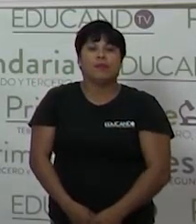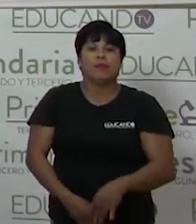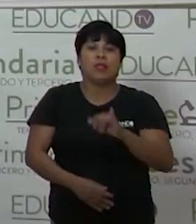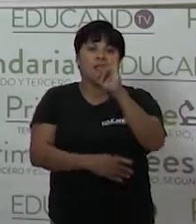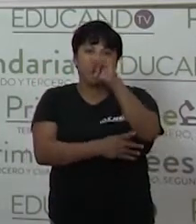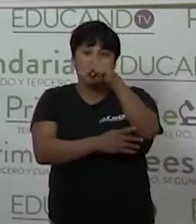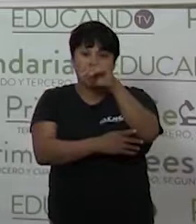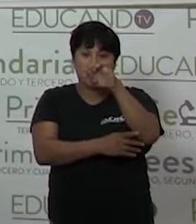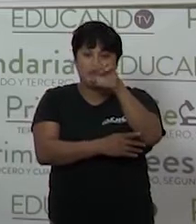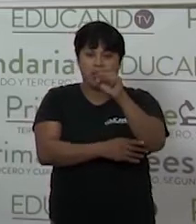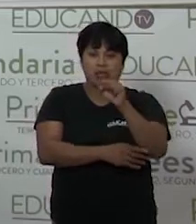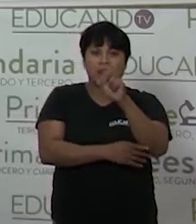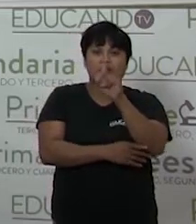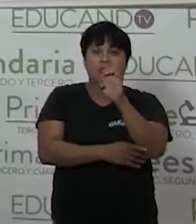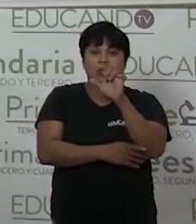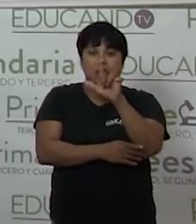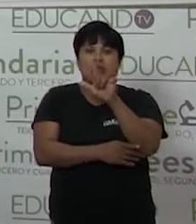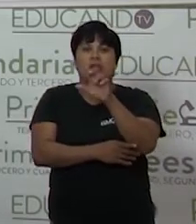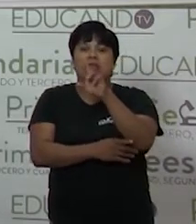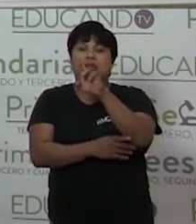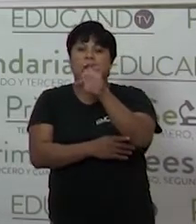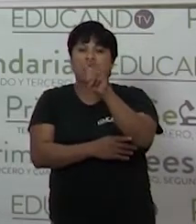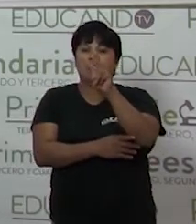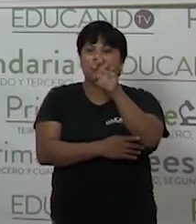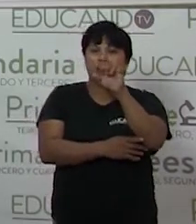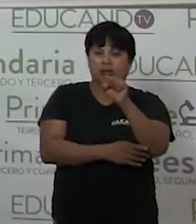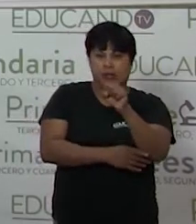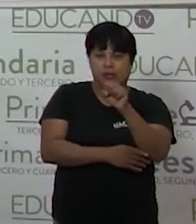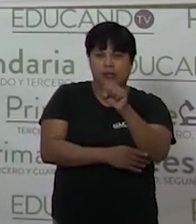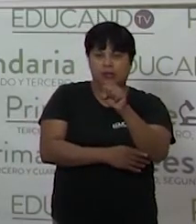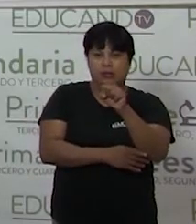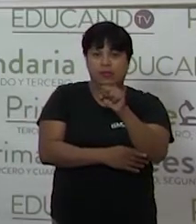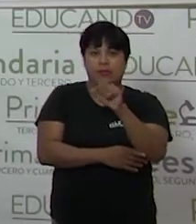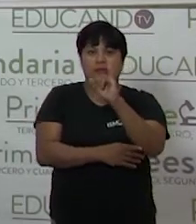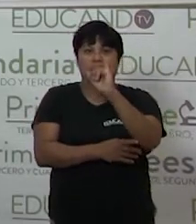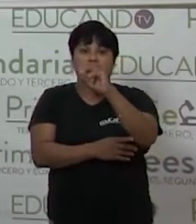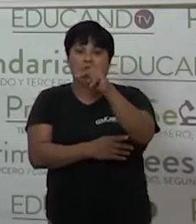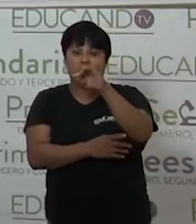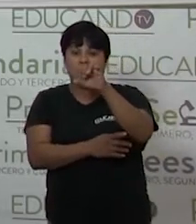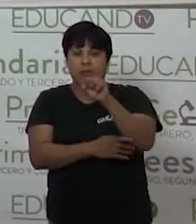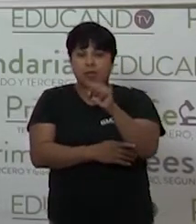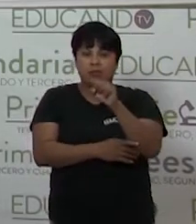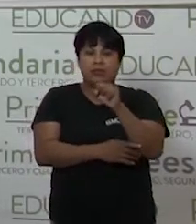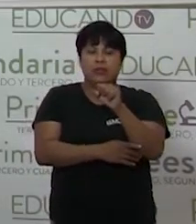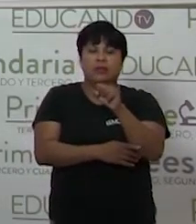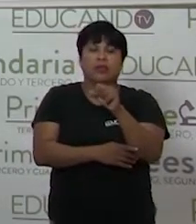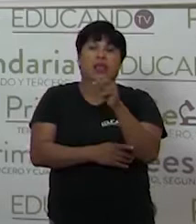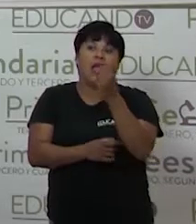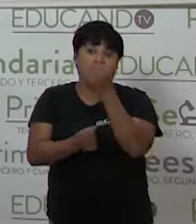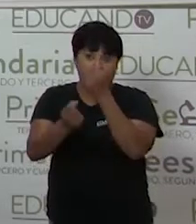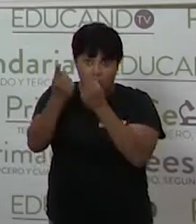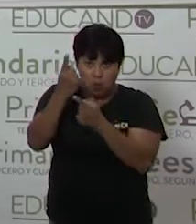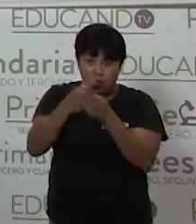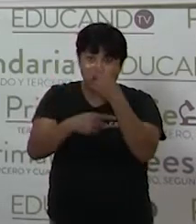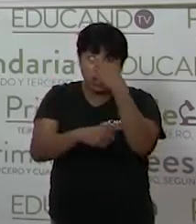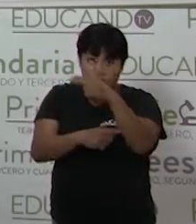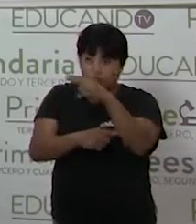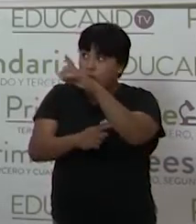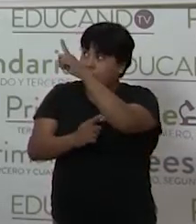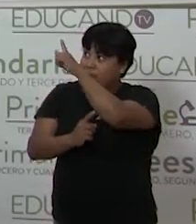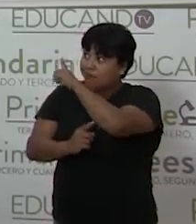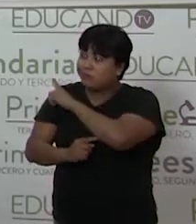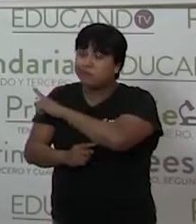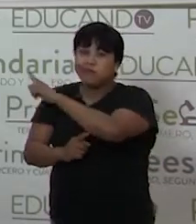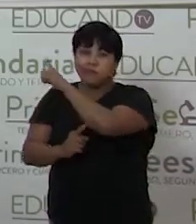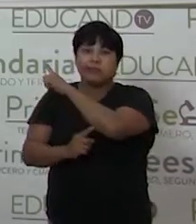inés del revés y leer alguno de nuestros nombres